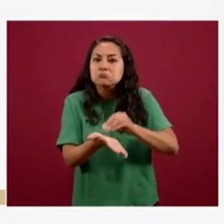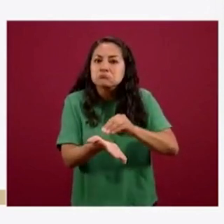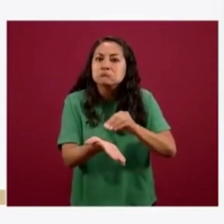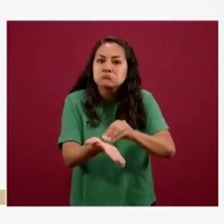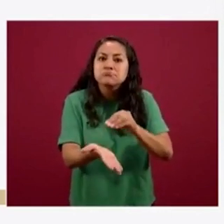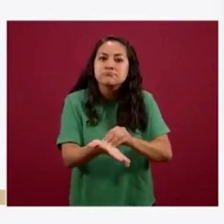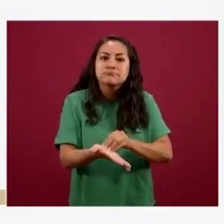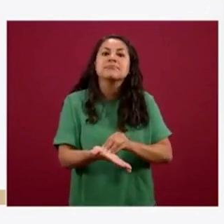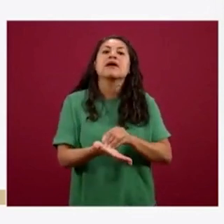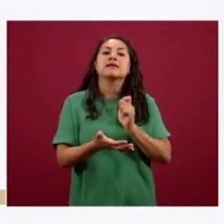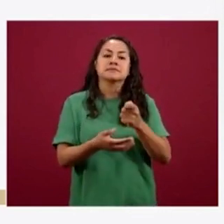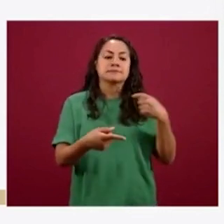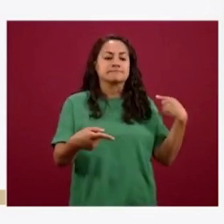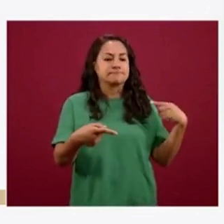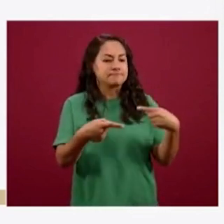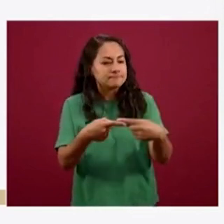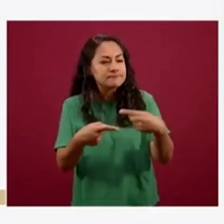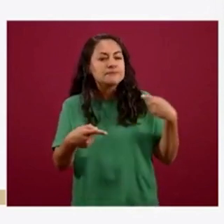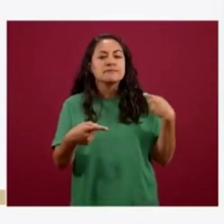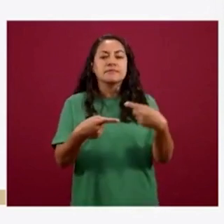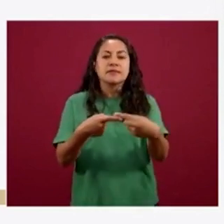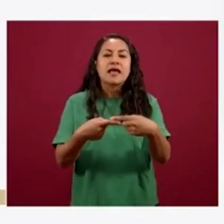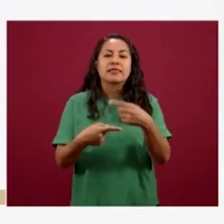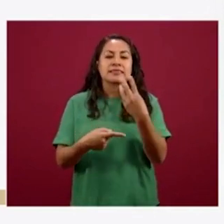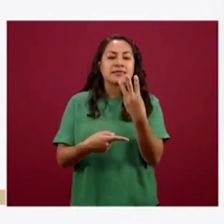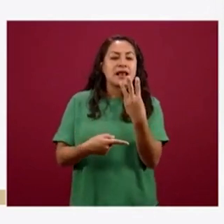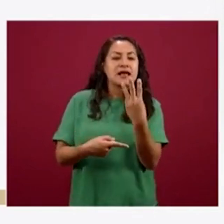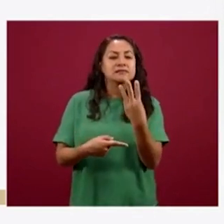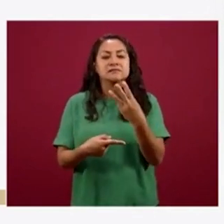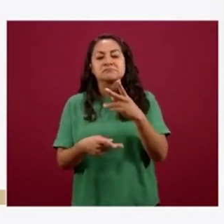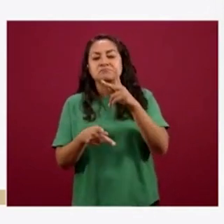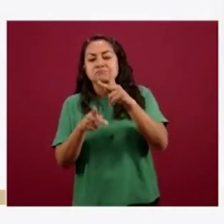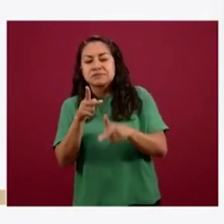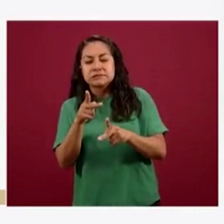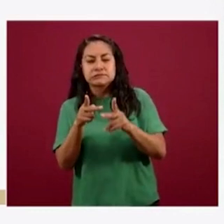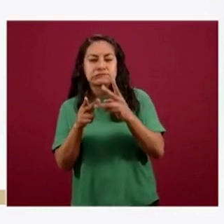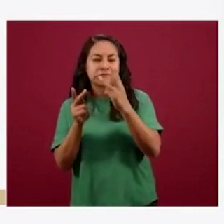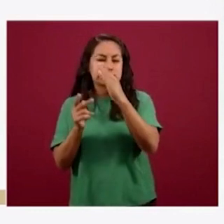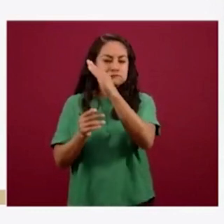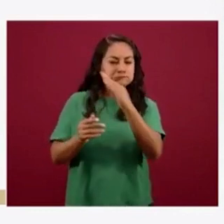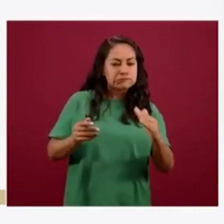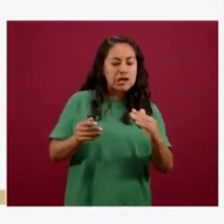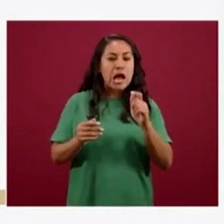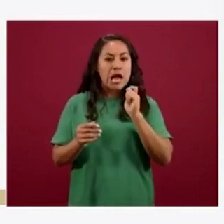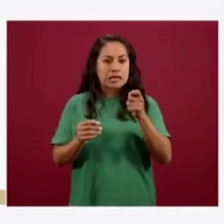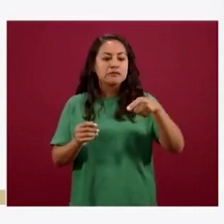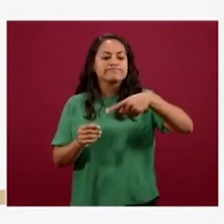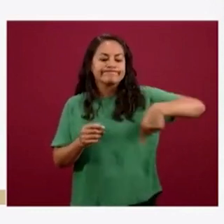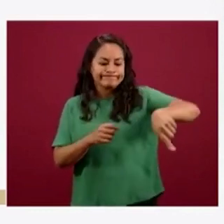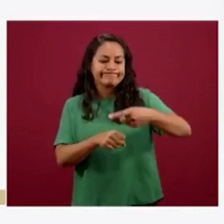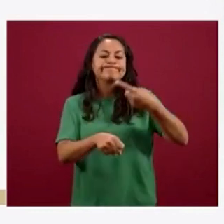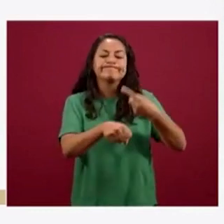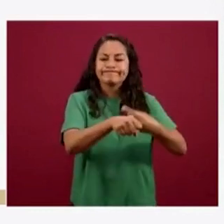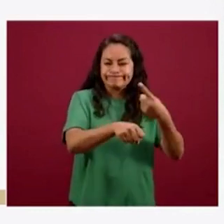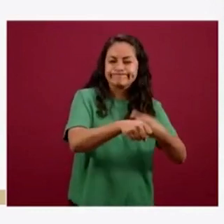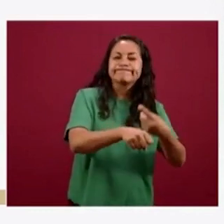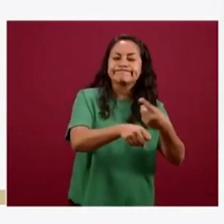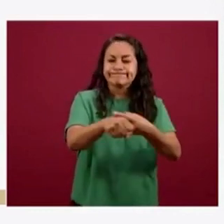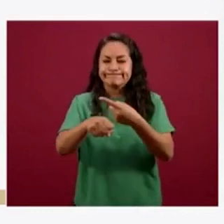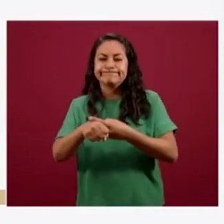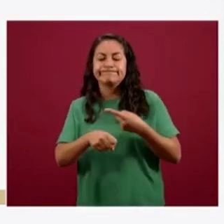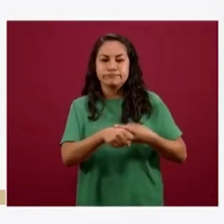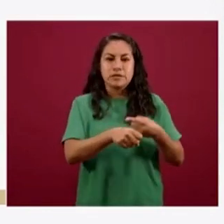enfermedad en los últimos 14 días. Por lo tanto, esta tercera parte son los casos activos de la epidemia que actualmente